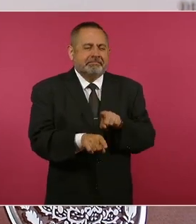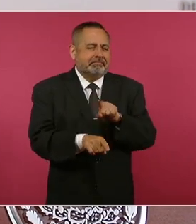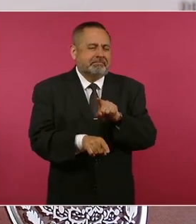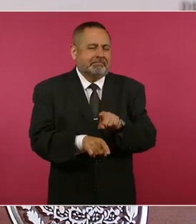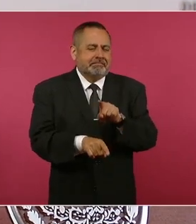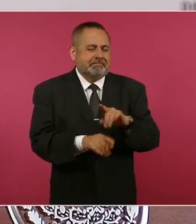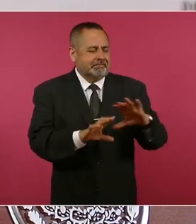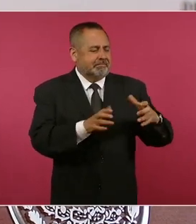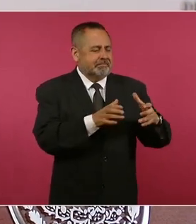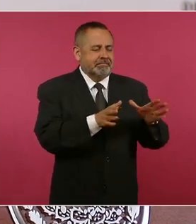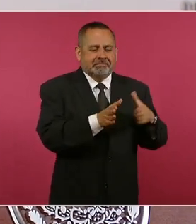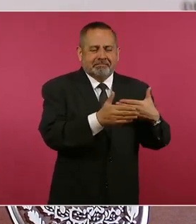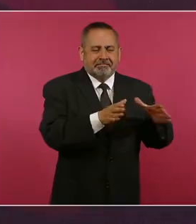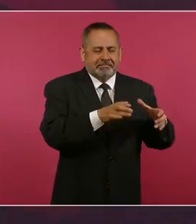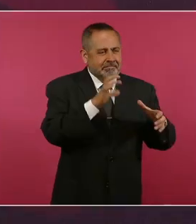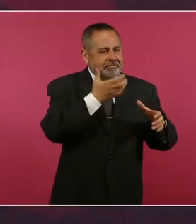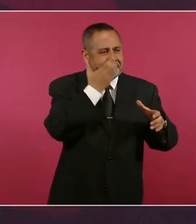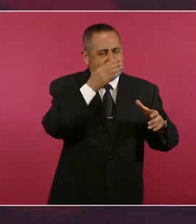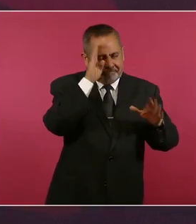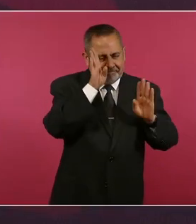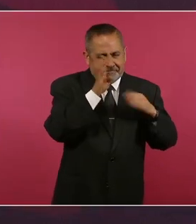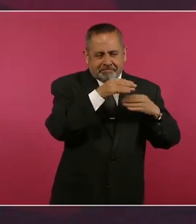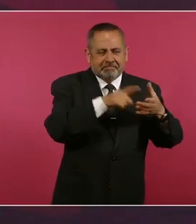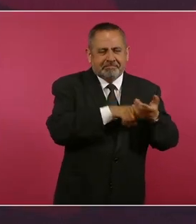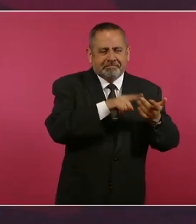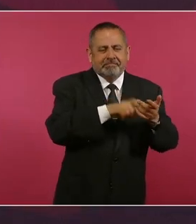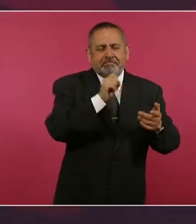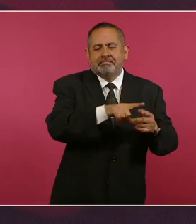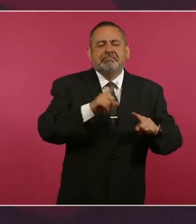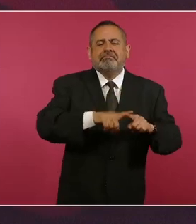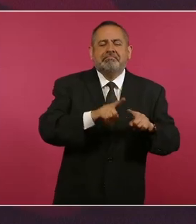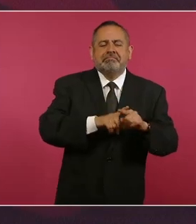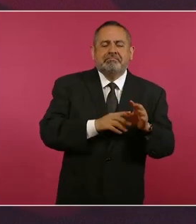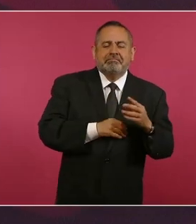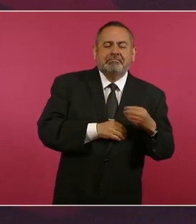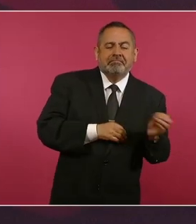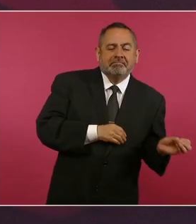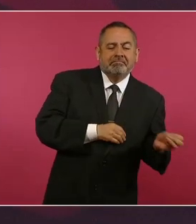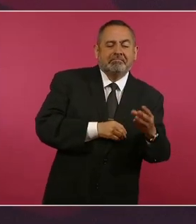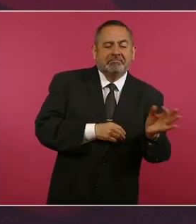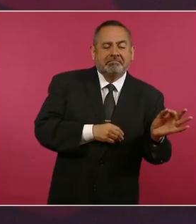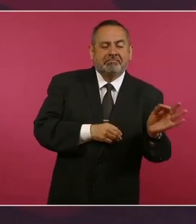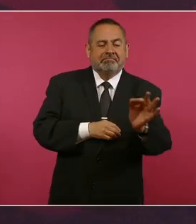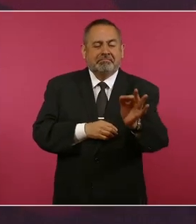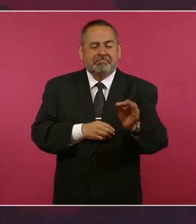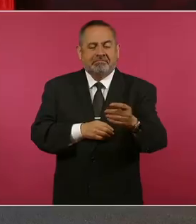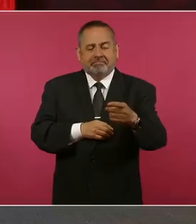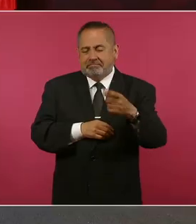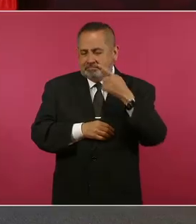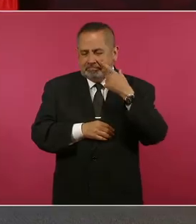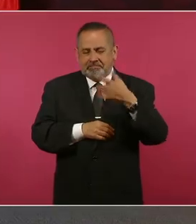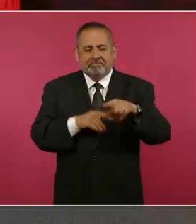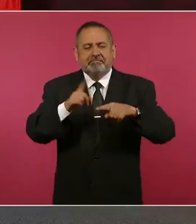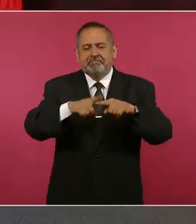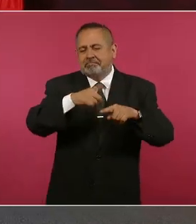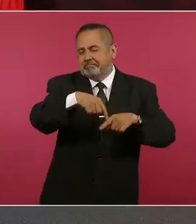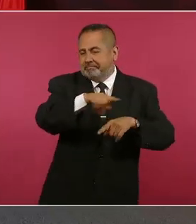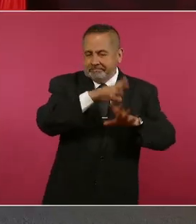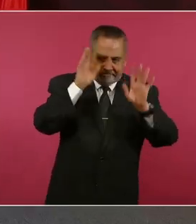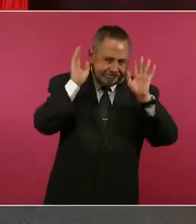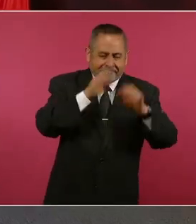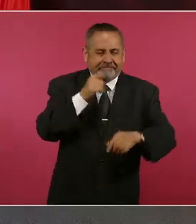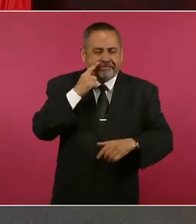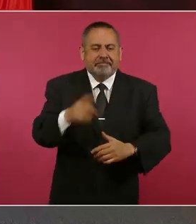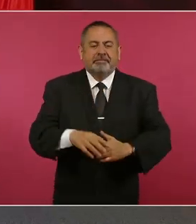al pensamiento conservador, y quién sabe quiénes son estos duendes, ¿eh?